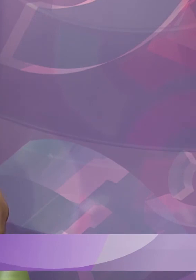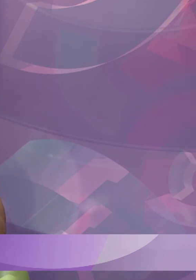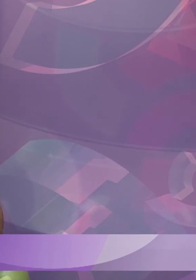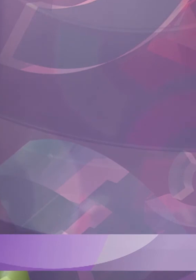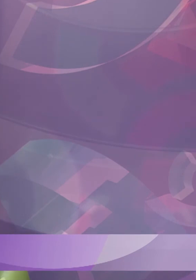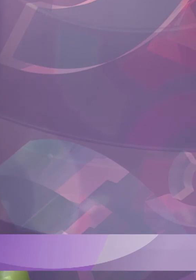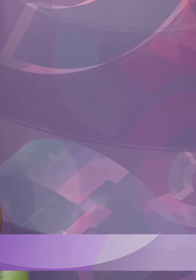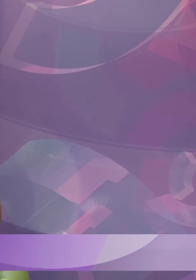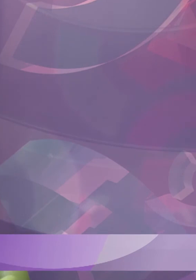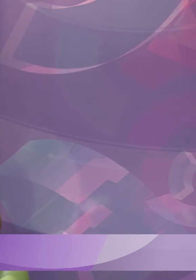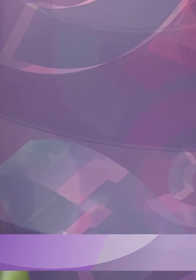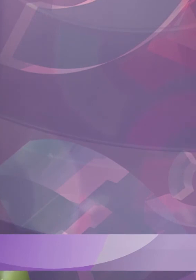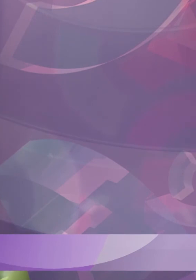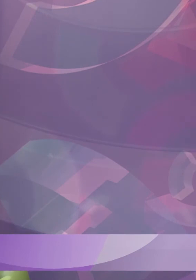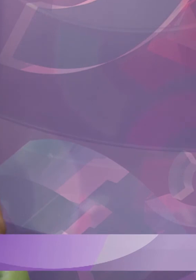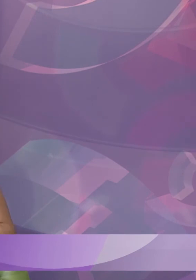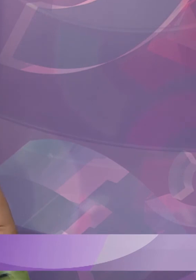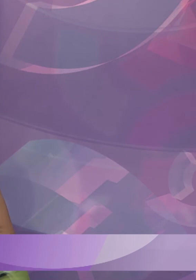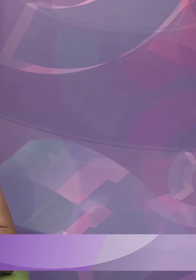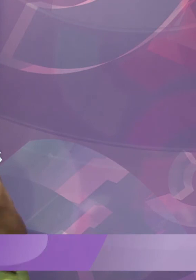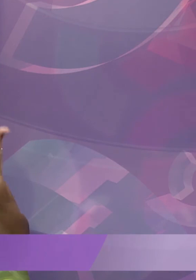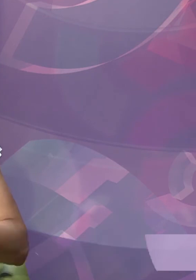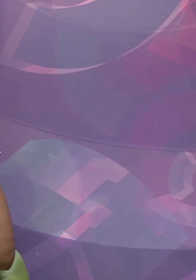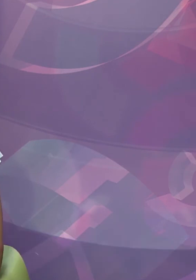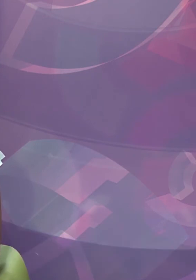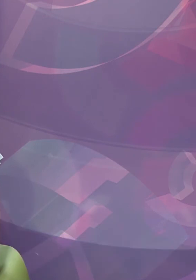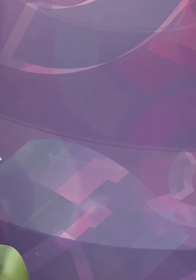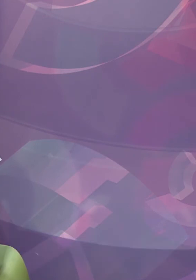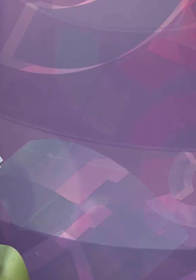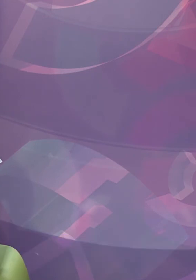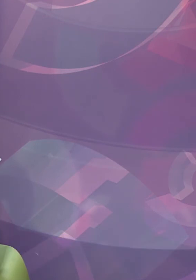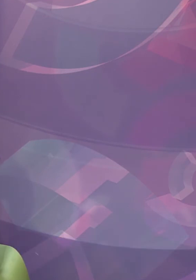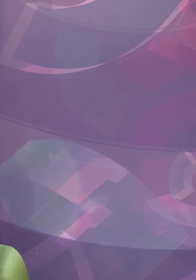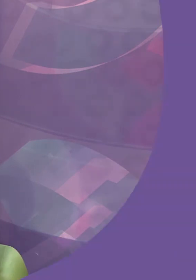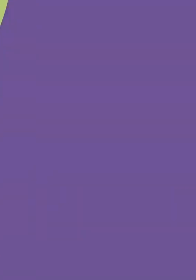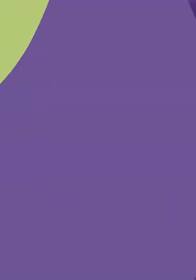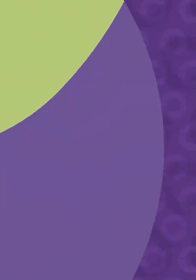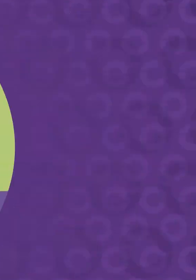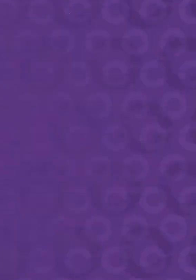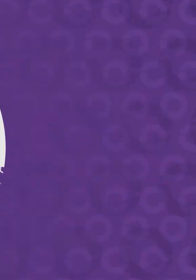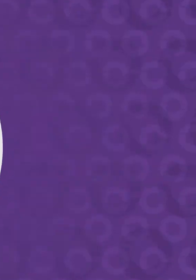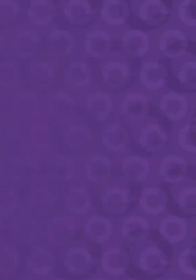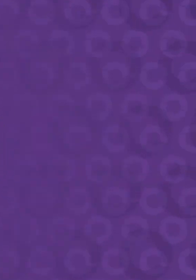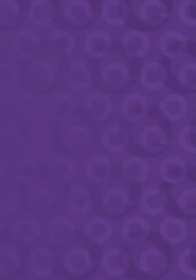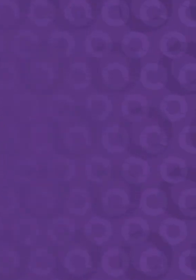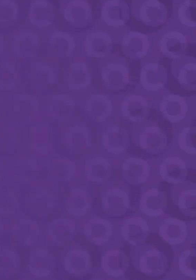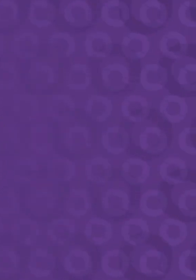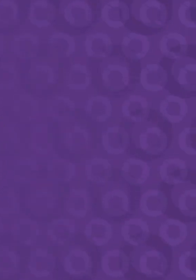sociales podemos también continuar siempre en contacto. ¡Feliz semana!